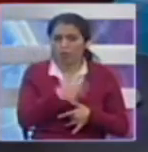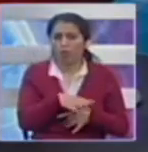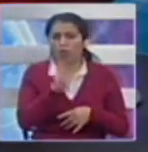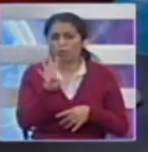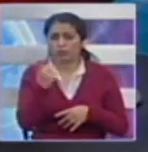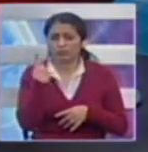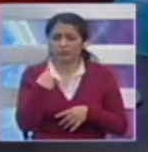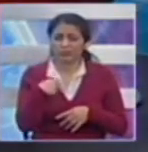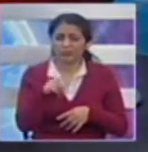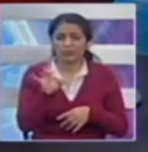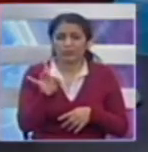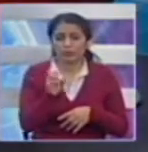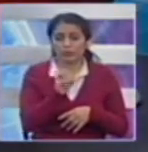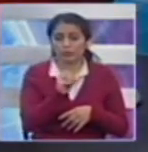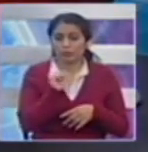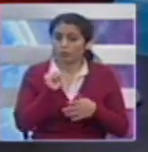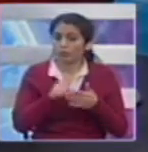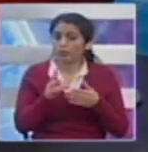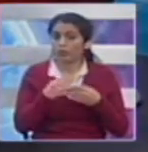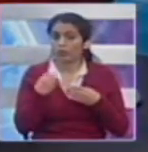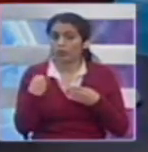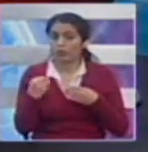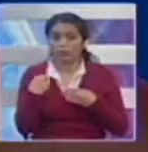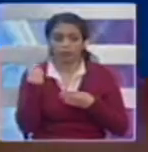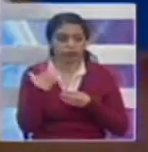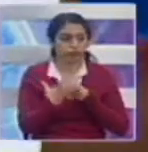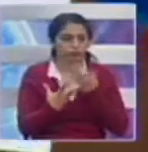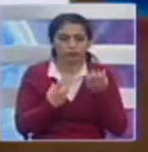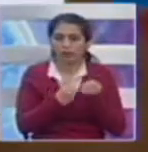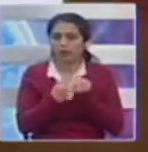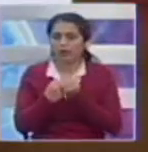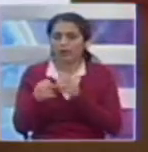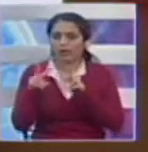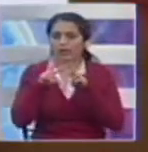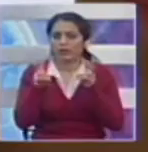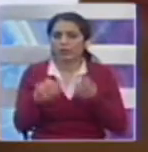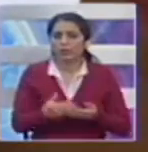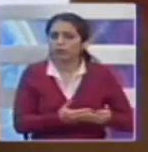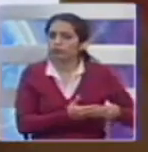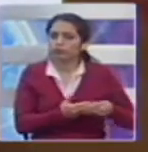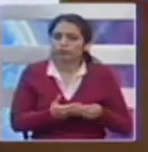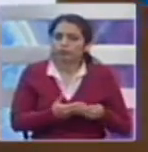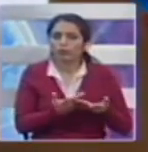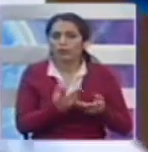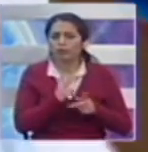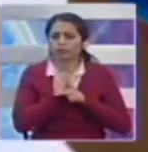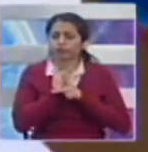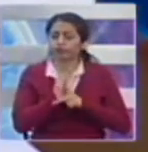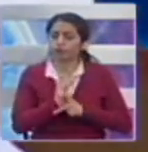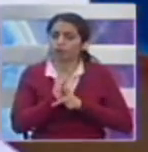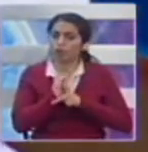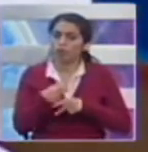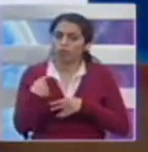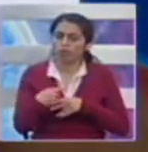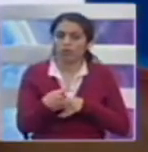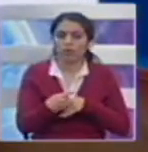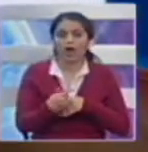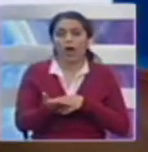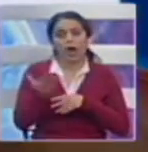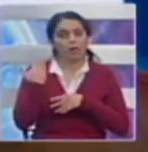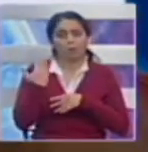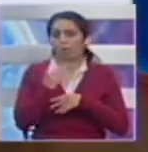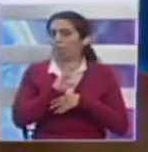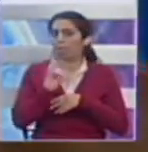$4.800.000 únicamente en la nueva línea de la ala materno-infantil de cuidados intensivos, una ala que no estaba en el